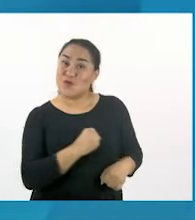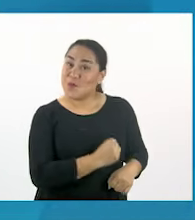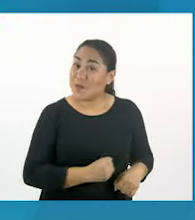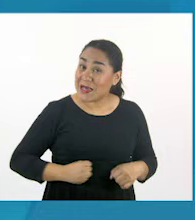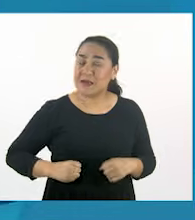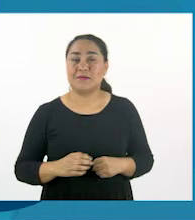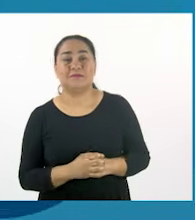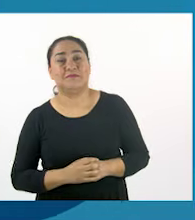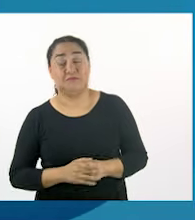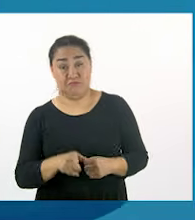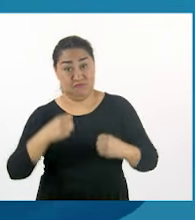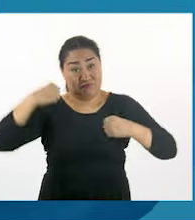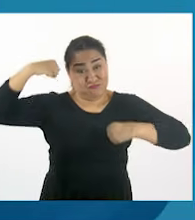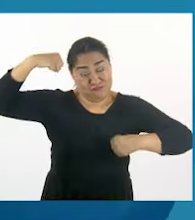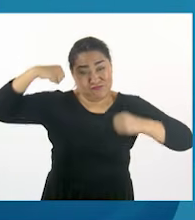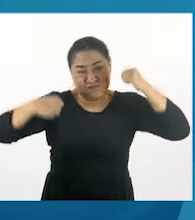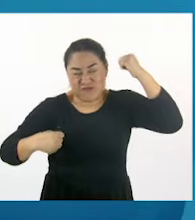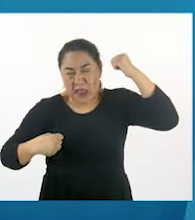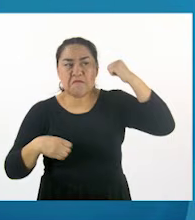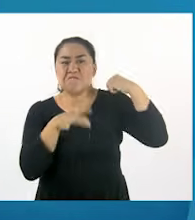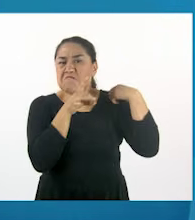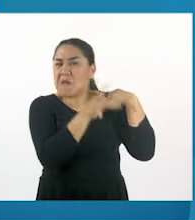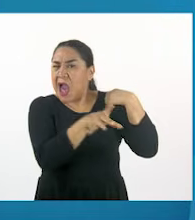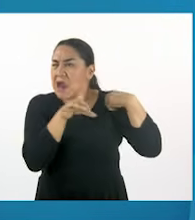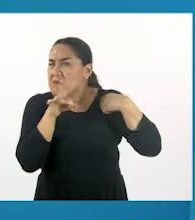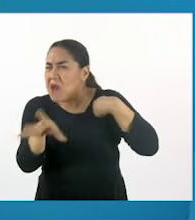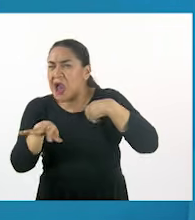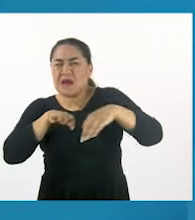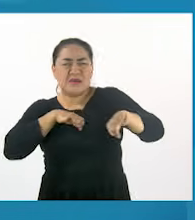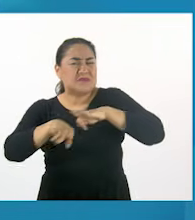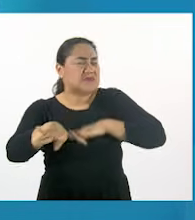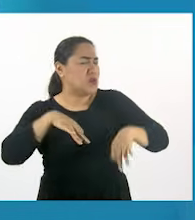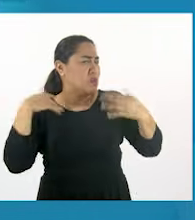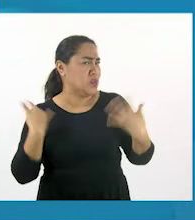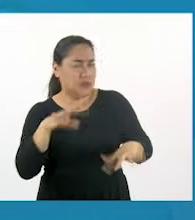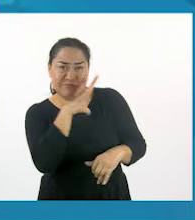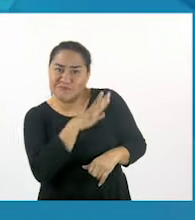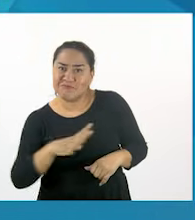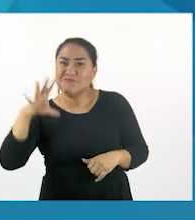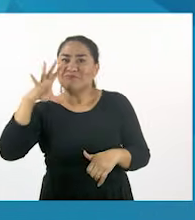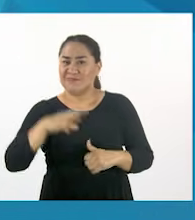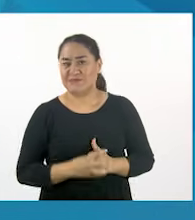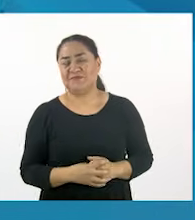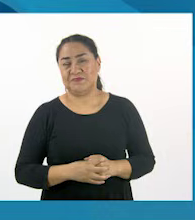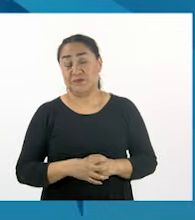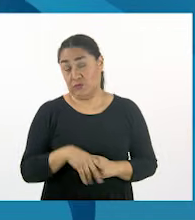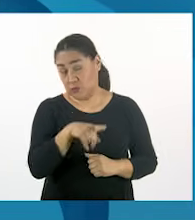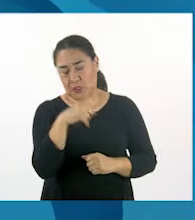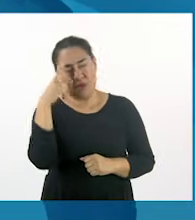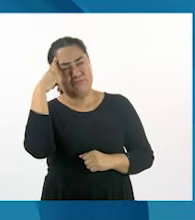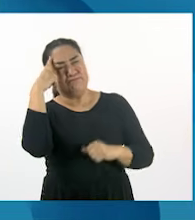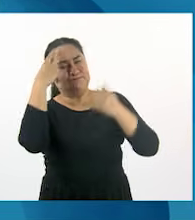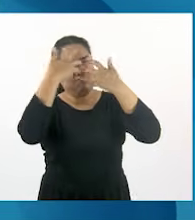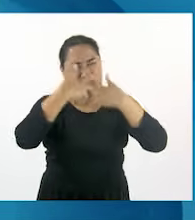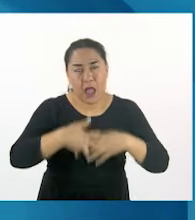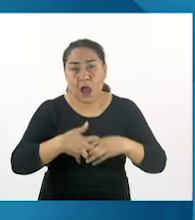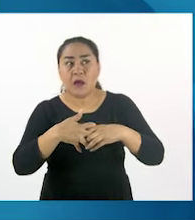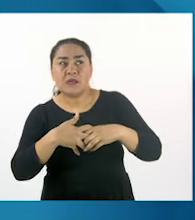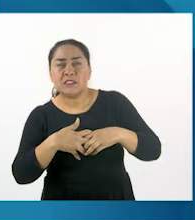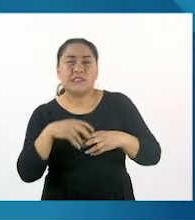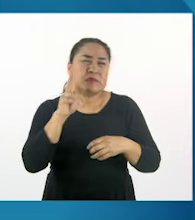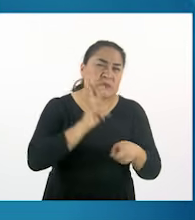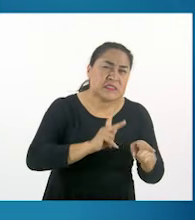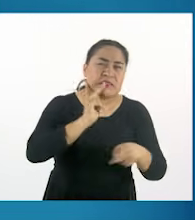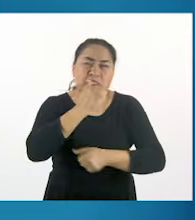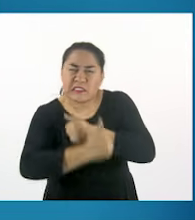Con su fuerza supera las misiones más increíbles. Con su mente resuelve las pruebas